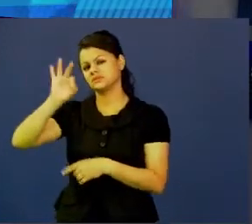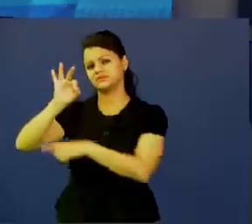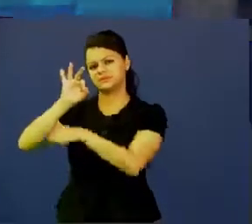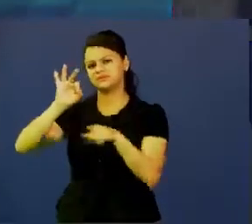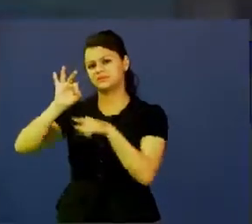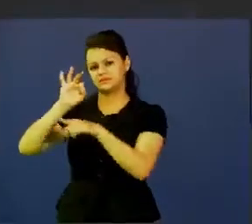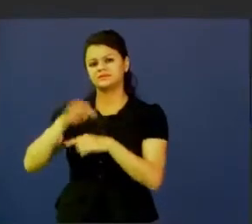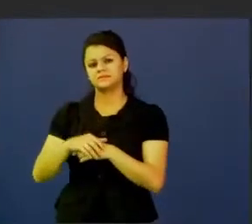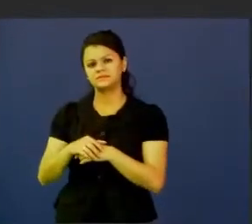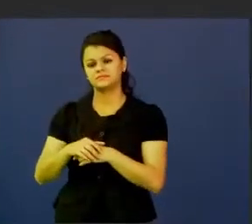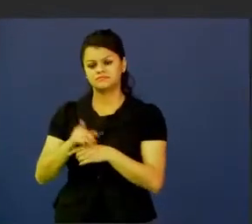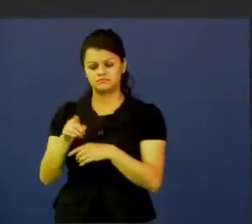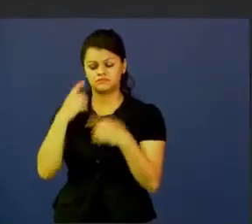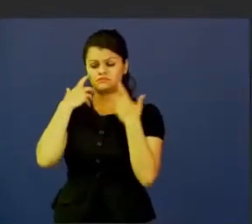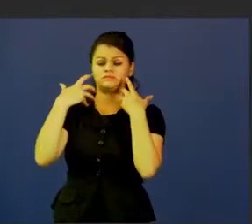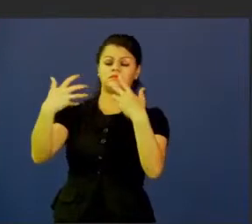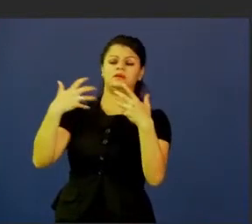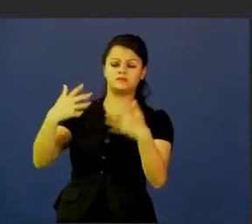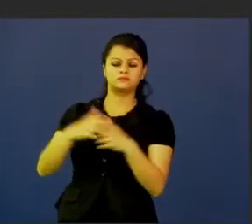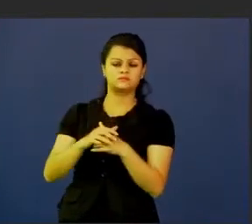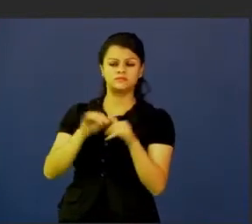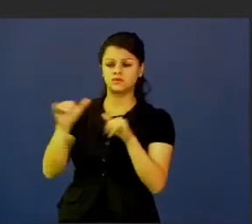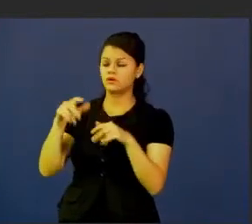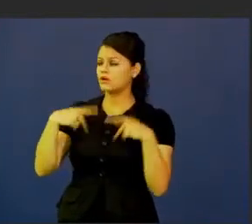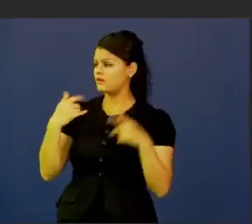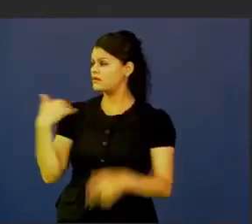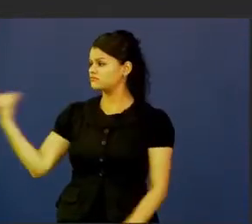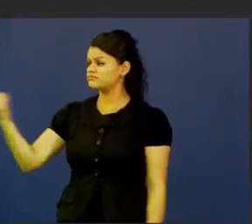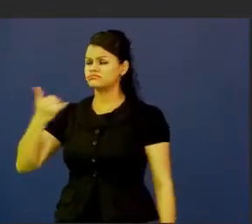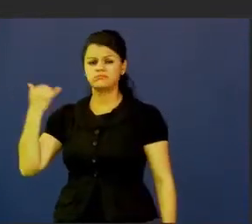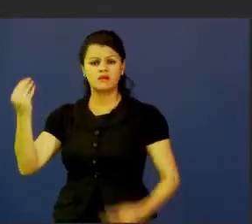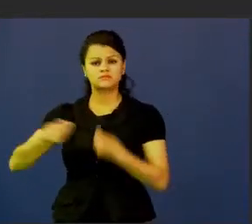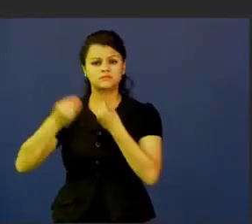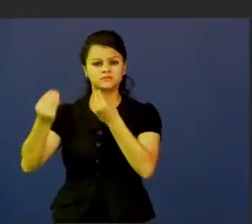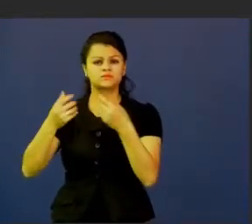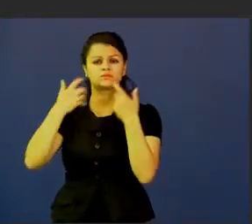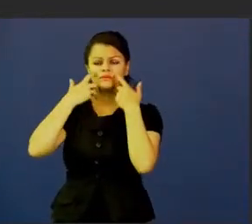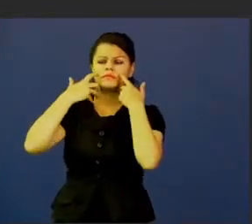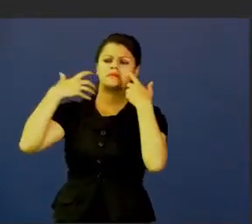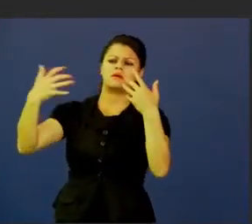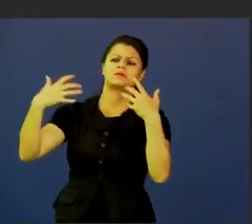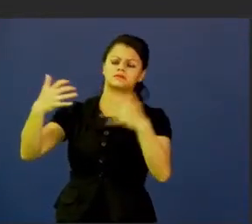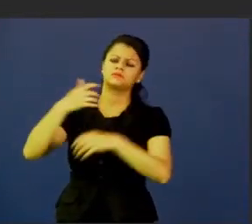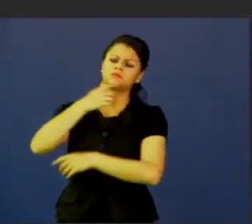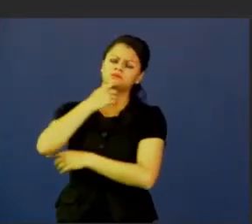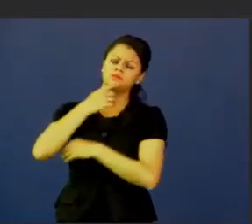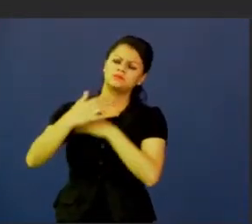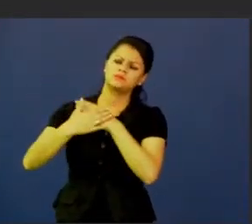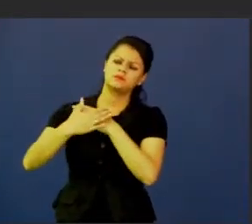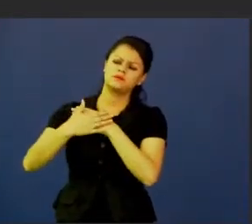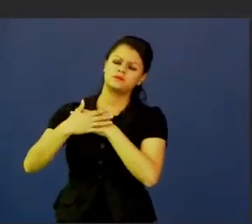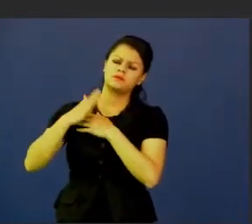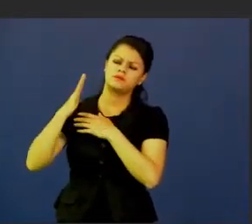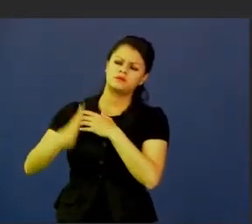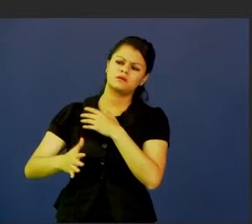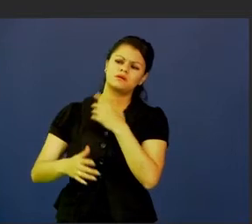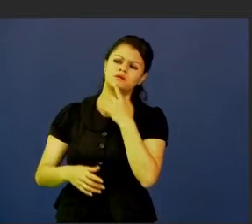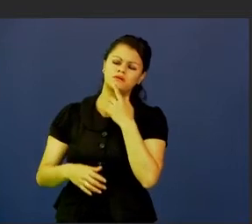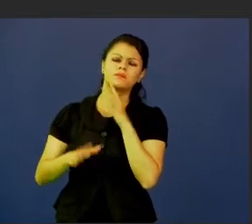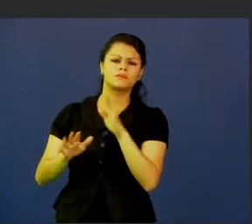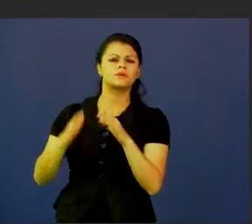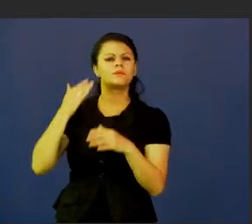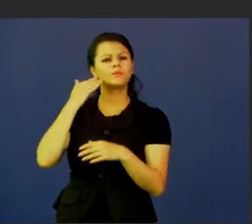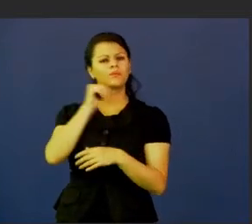vivimos en la vida análoga. Pero es una pregunta muy grande que quizá nos insinúa por qué las mujeres callamos más